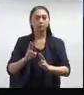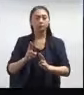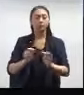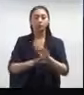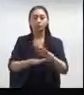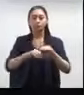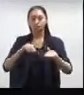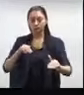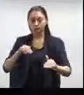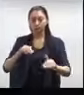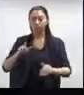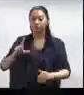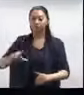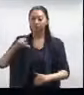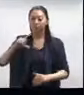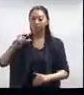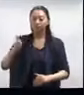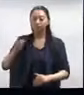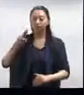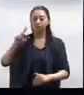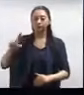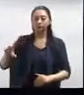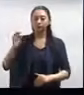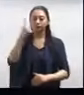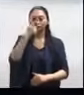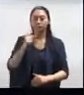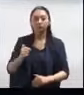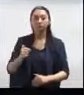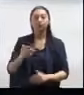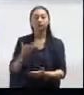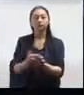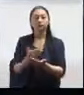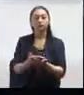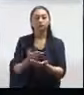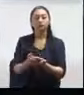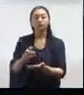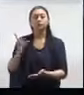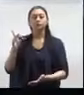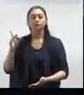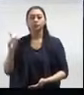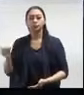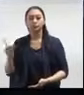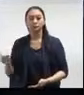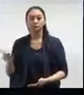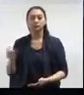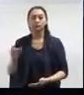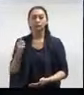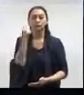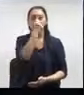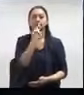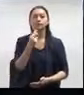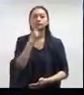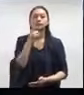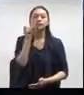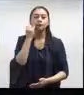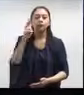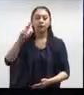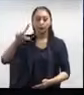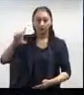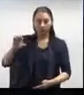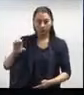Relaciones Exteriores, licenciado Carlos Ramiro Martínez Alvarado, solicitada por la diputada Shirley Joana Rivera